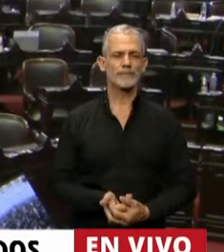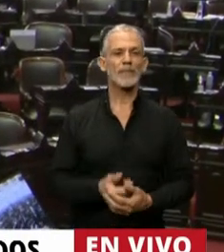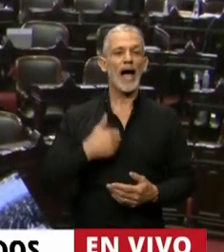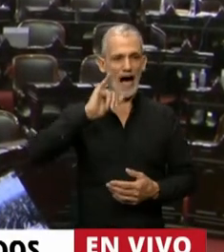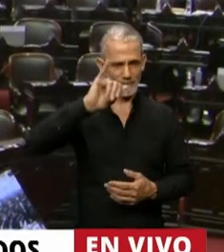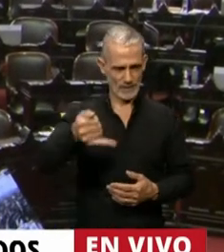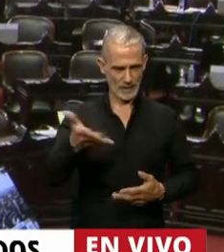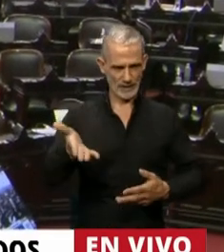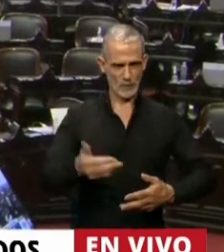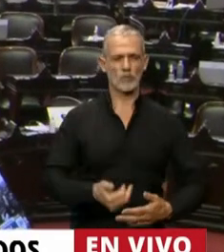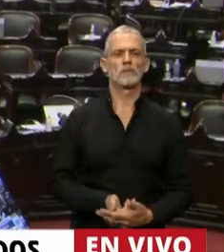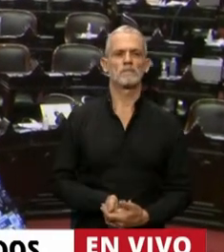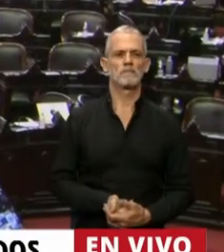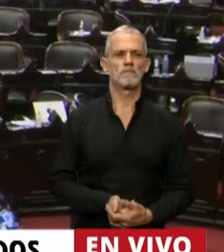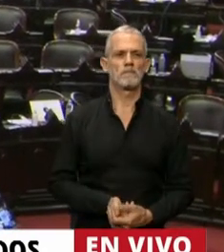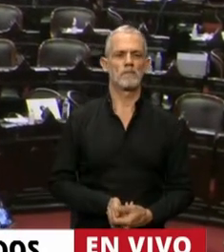Afirmativo.